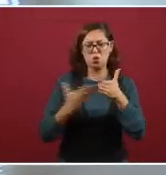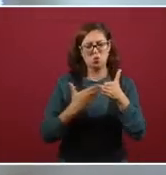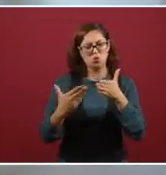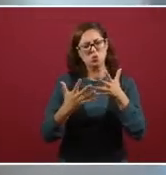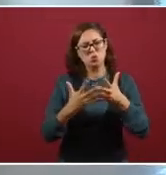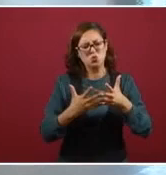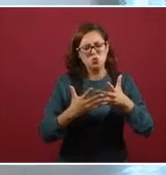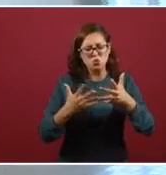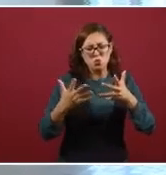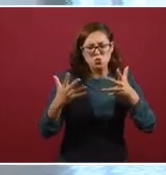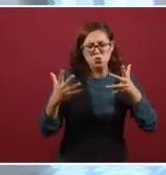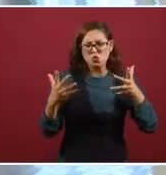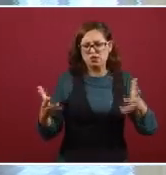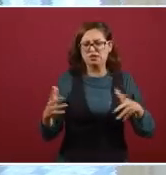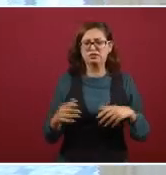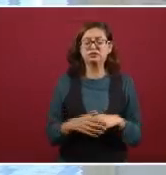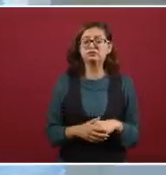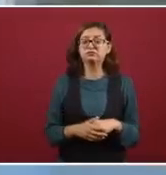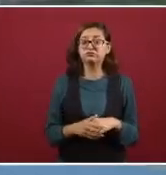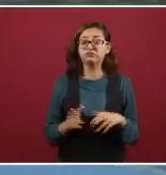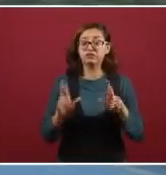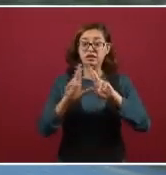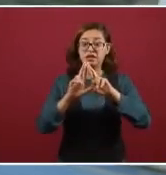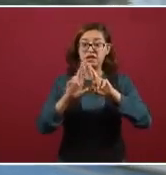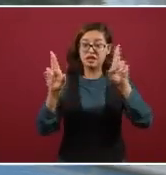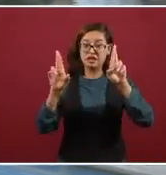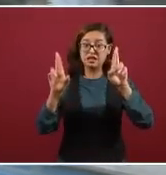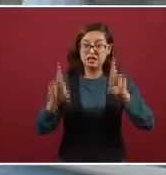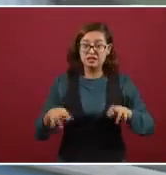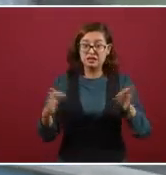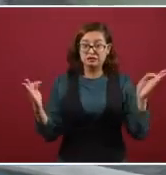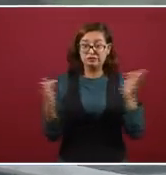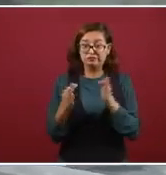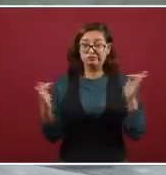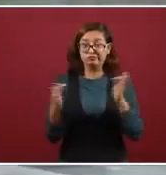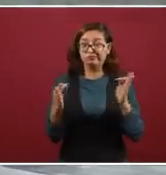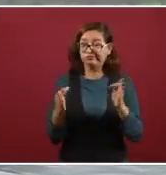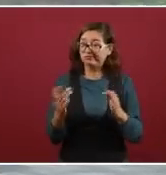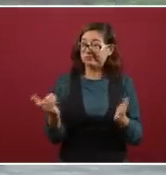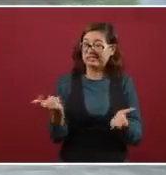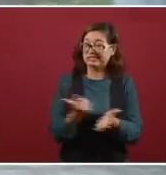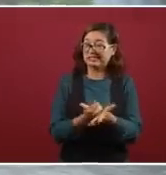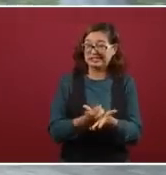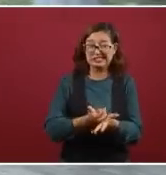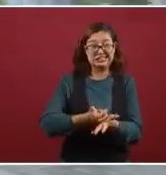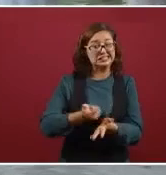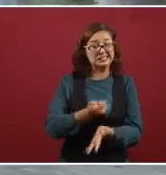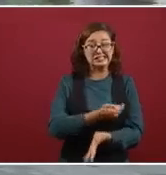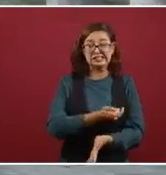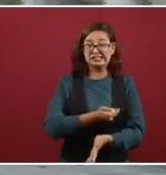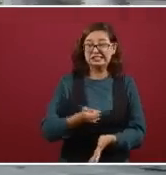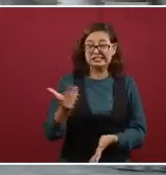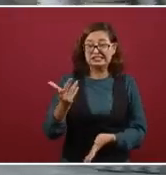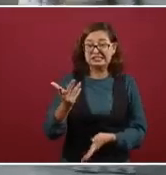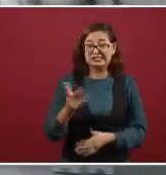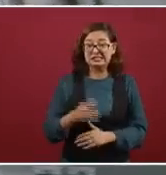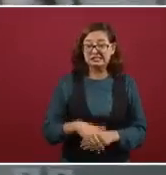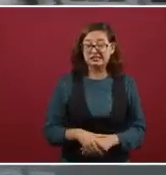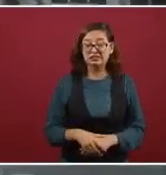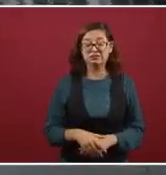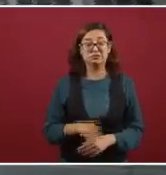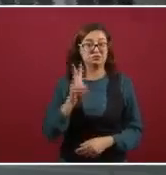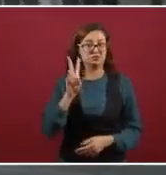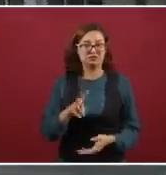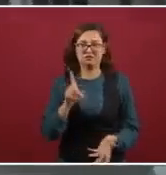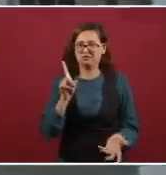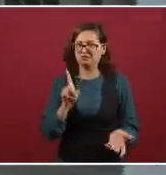tiene unos refrigeradores que son bastante famosos, Sub-Zero, y la, vamos, bastante lujosa los